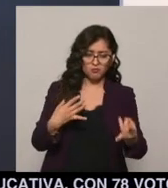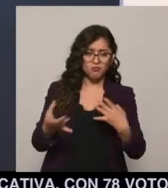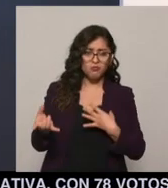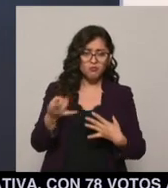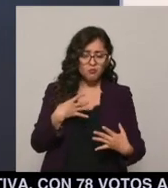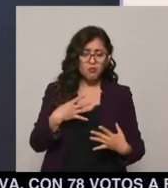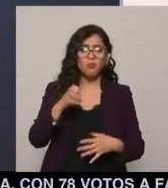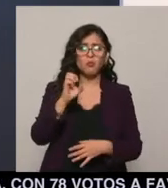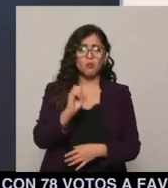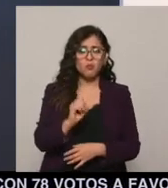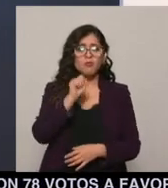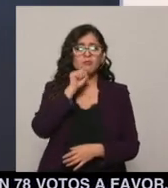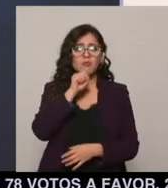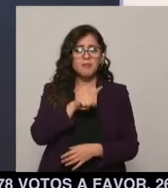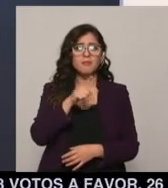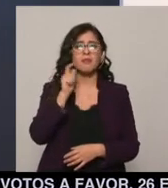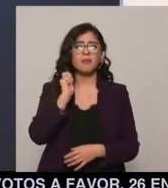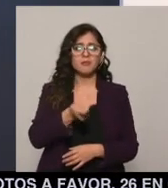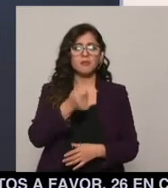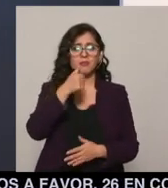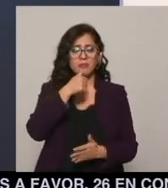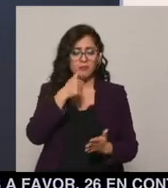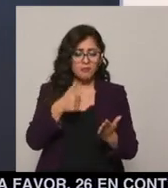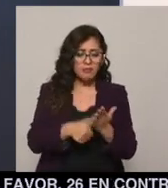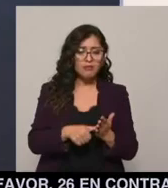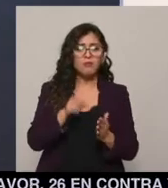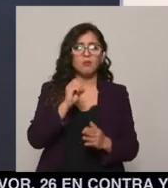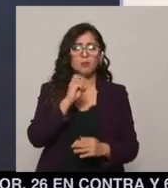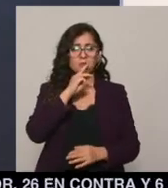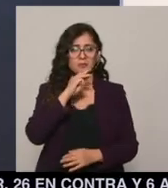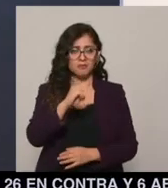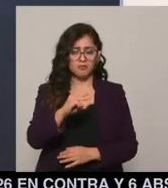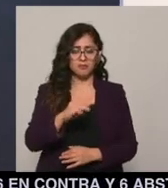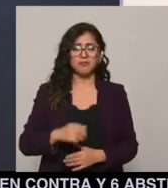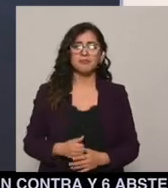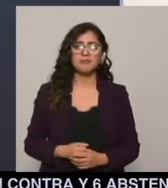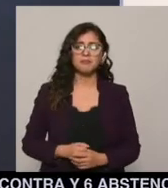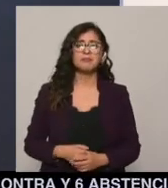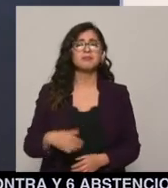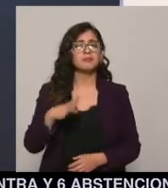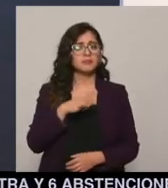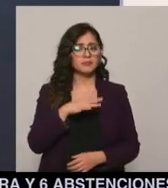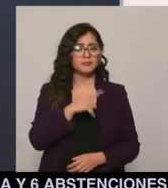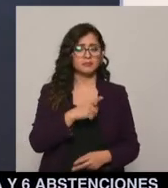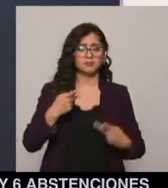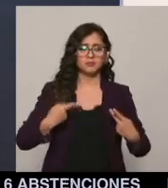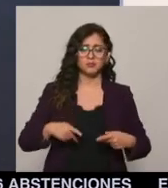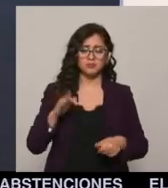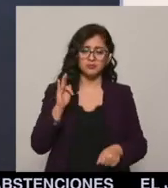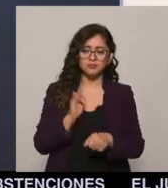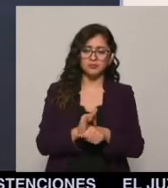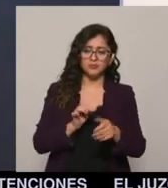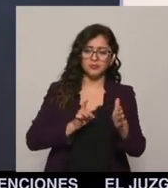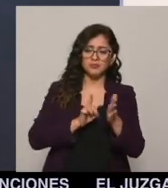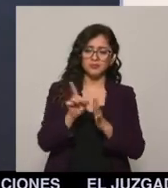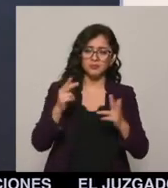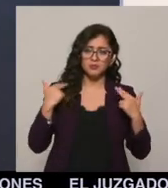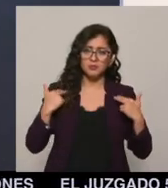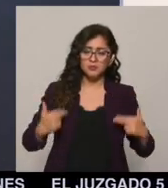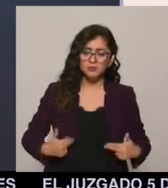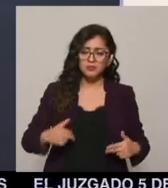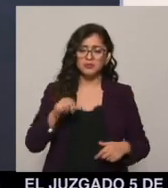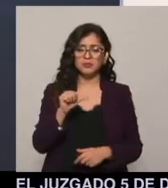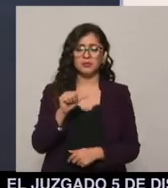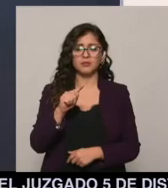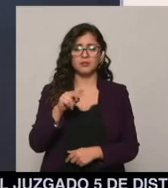de manera directa a través de cartas y mensajes. Y bueno, pues hay defensores de derechos humanos, activistas y periodistas que están en